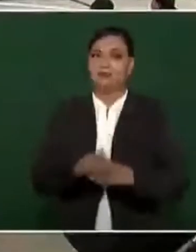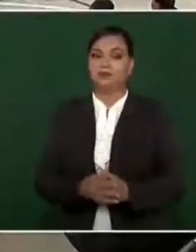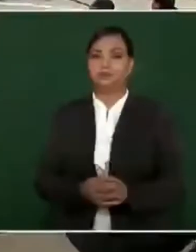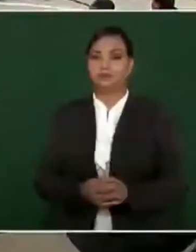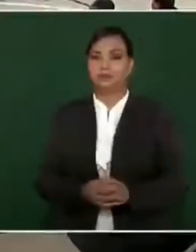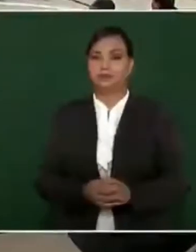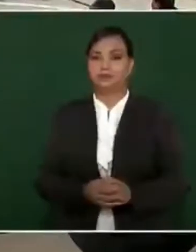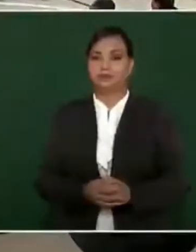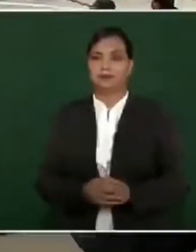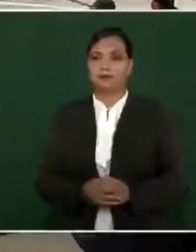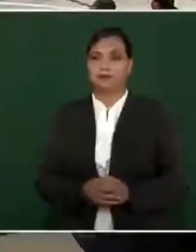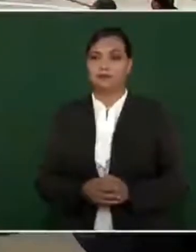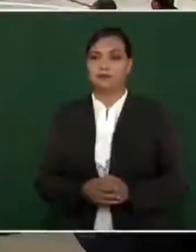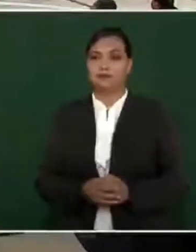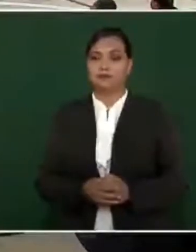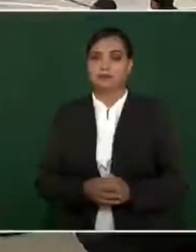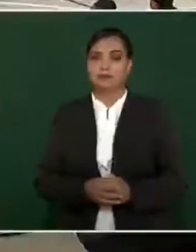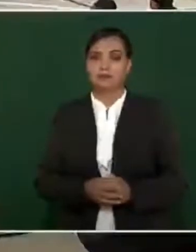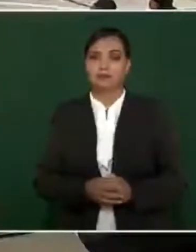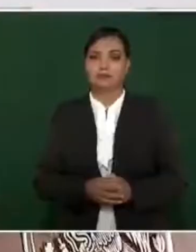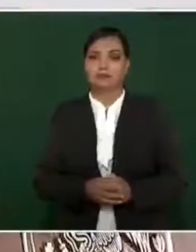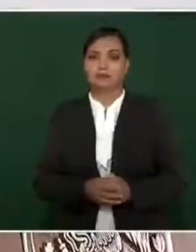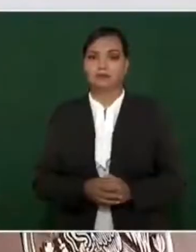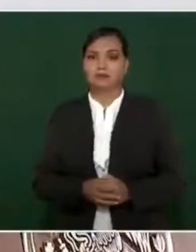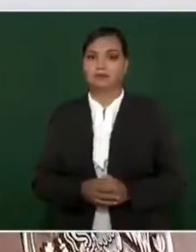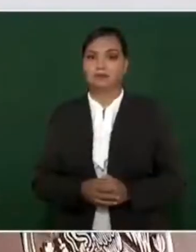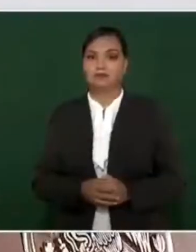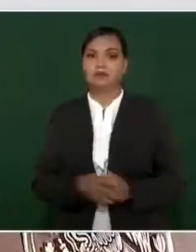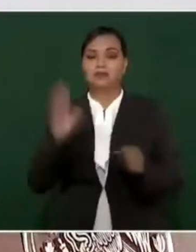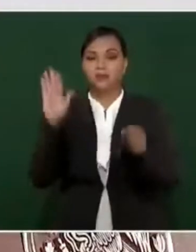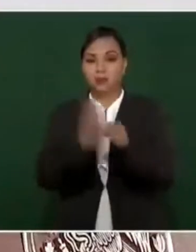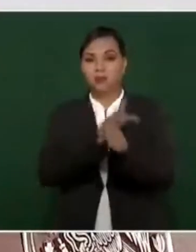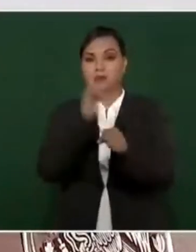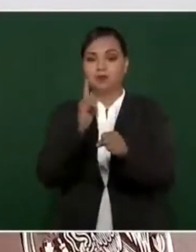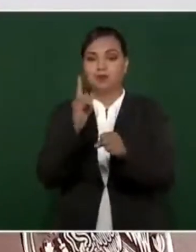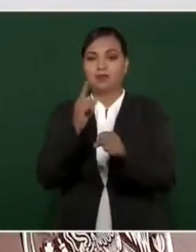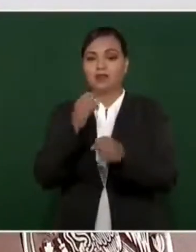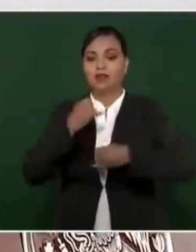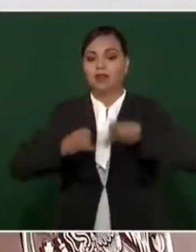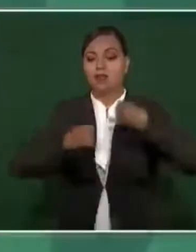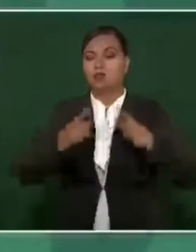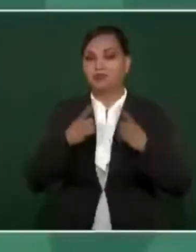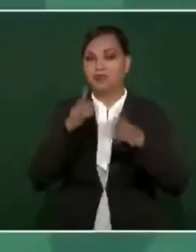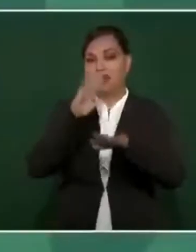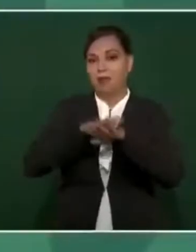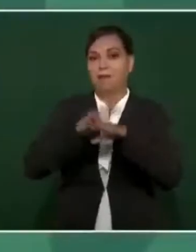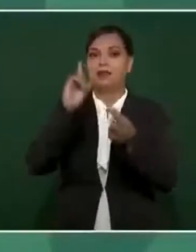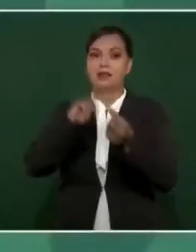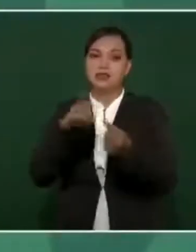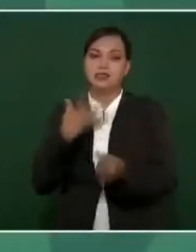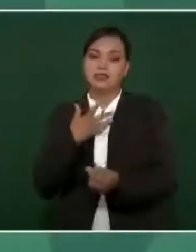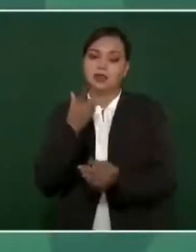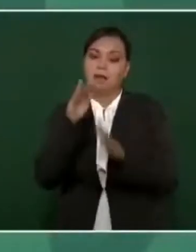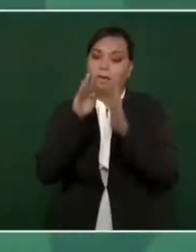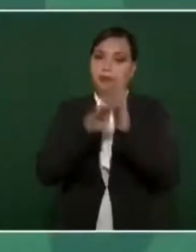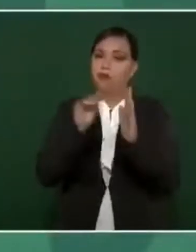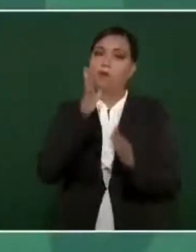Porque la justicia es darle más al que tiene menos. No puede haber trato igual entre desiguales.